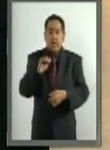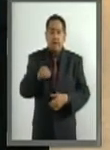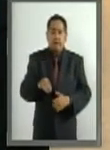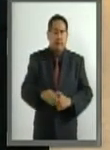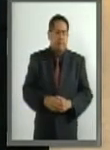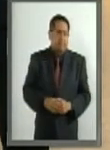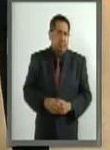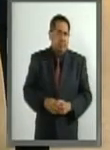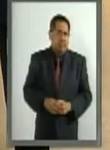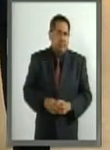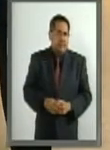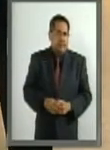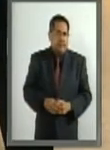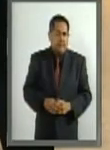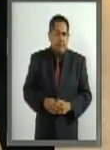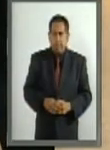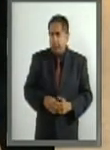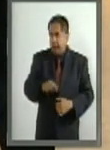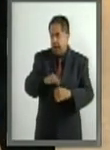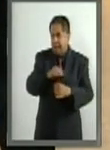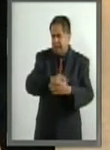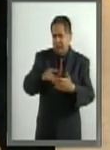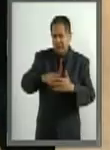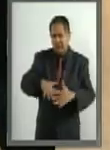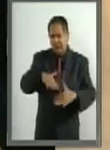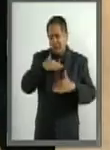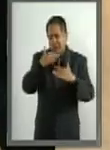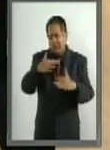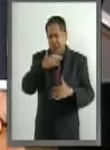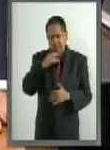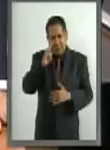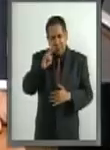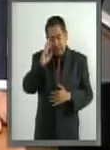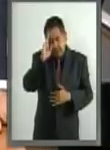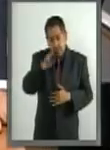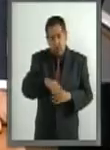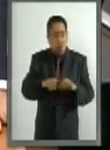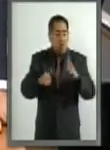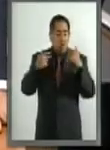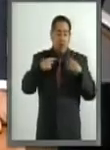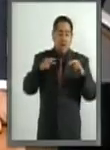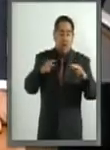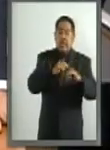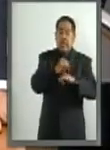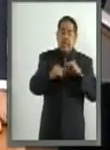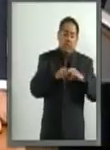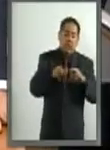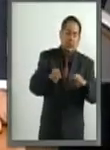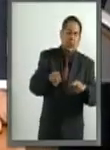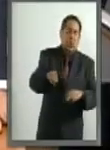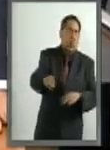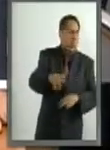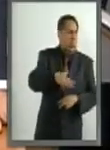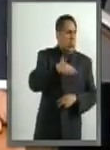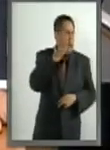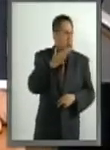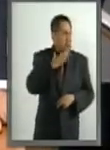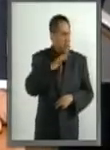las elecciones más sucias que he visto, dijeron los observadores internacionales.